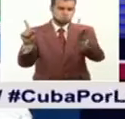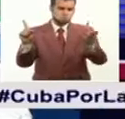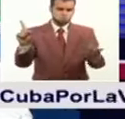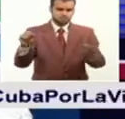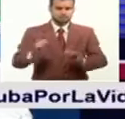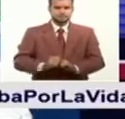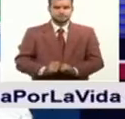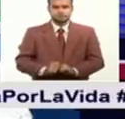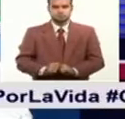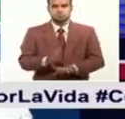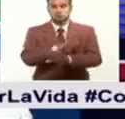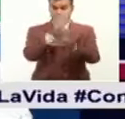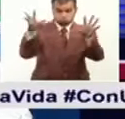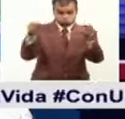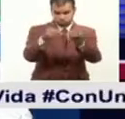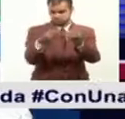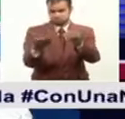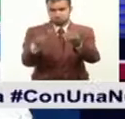de esta forma